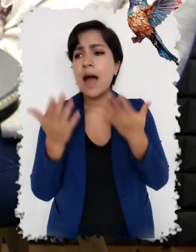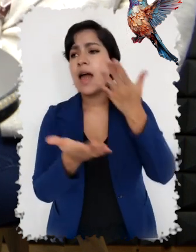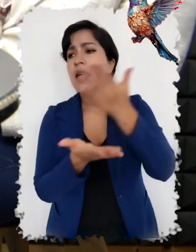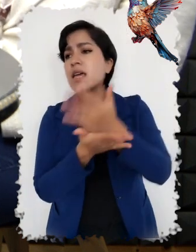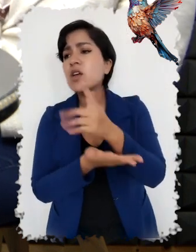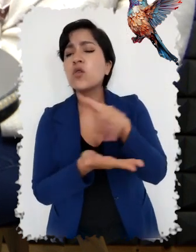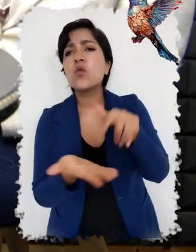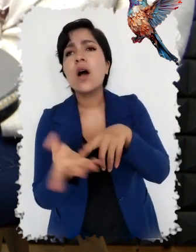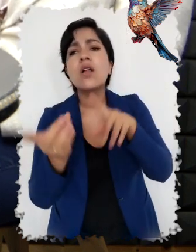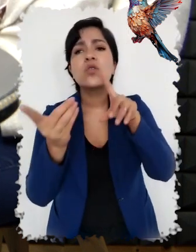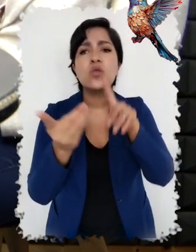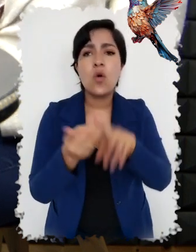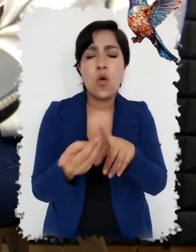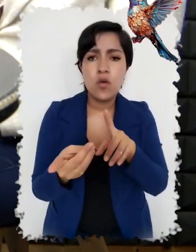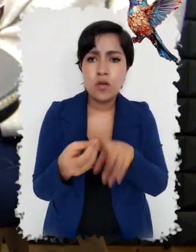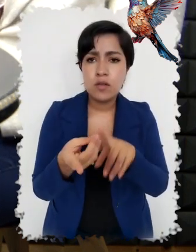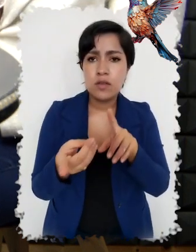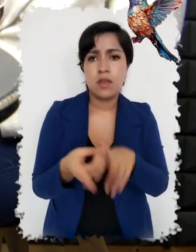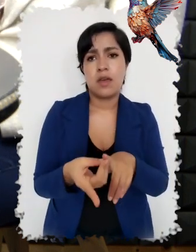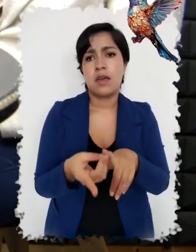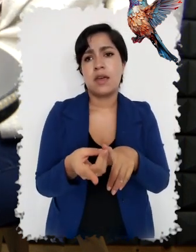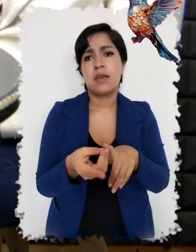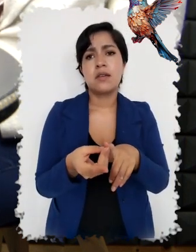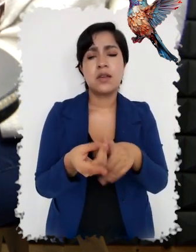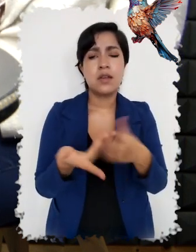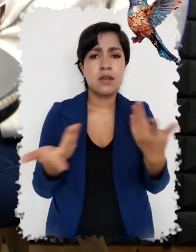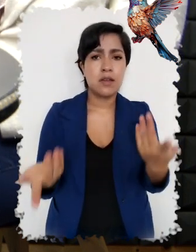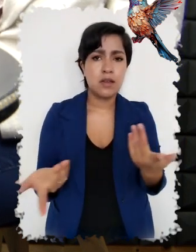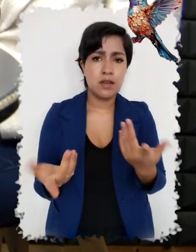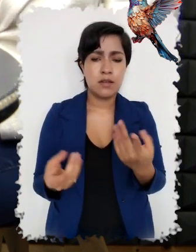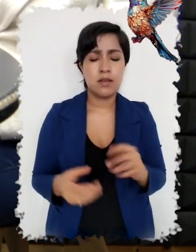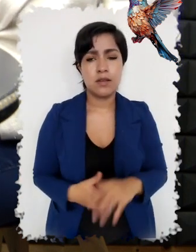ha cuenta Ah En qué